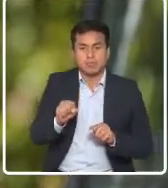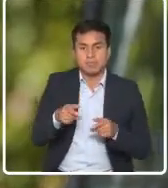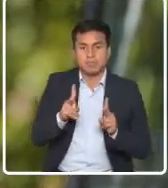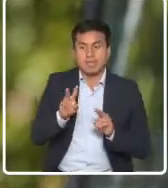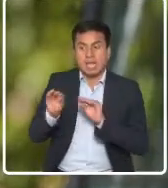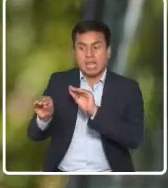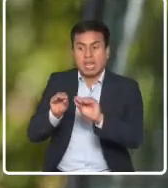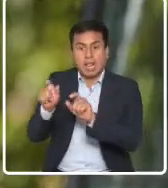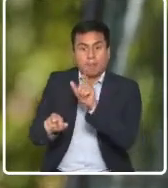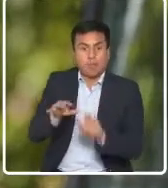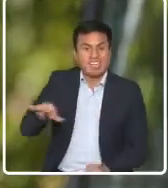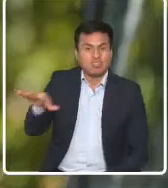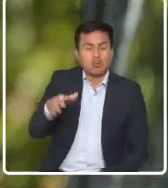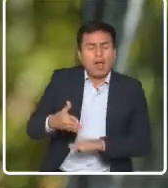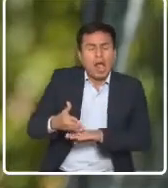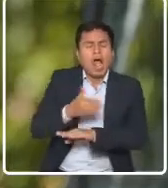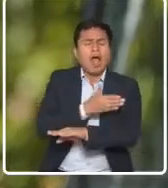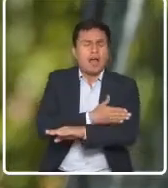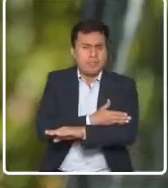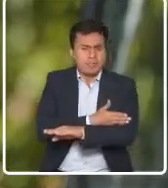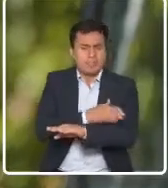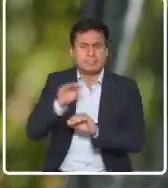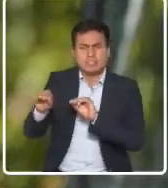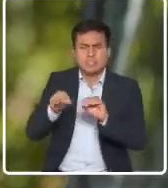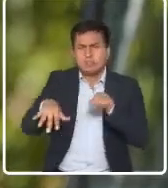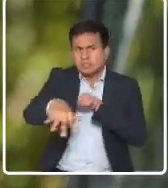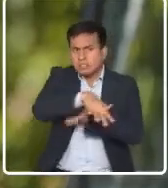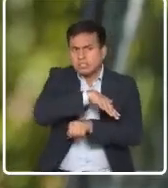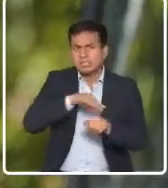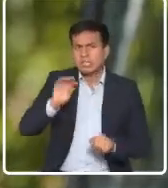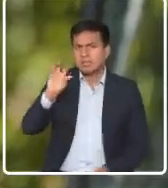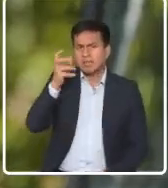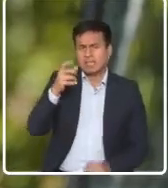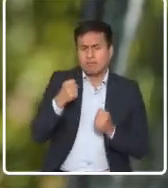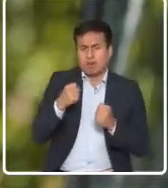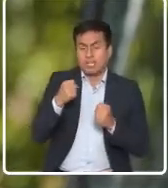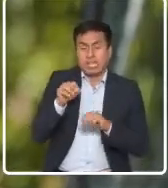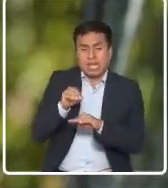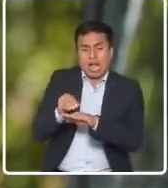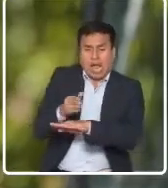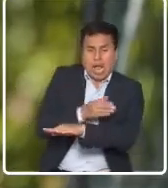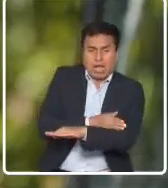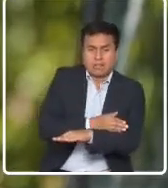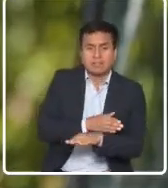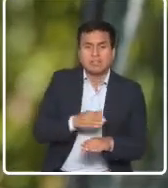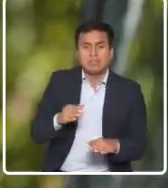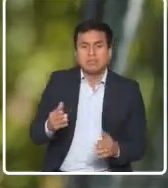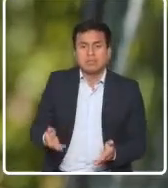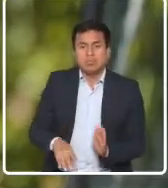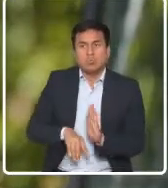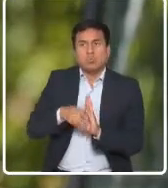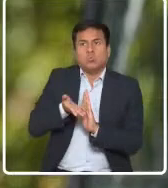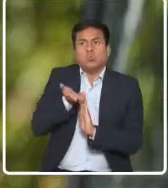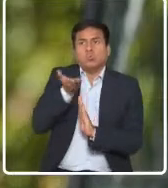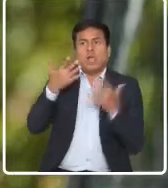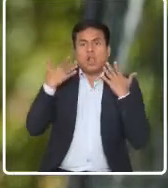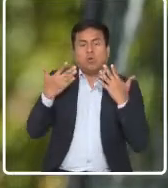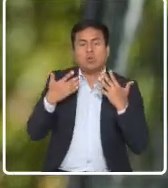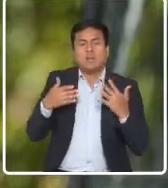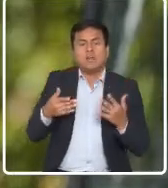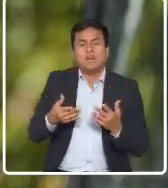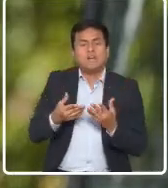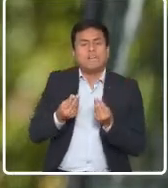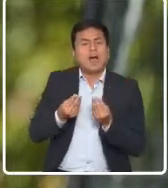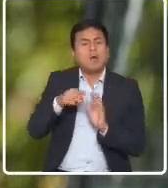permiten alertar a la población antes de las condiciones climáticas extremas, esas olas de calor, baja humedad y fuertes